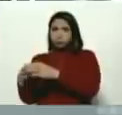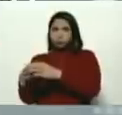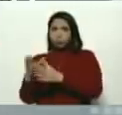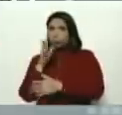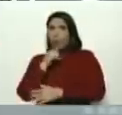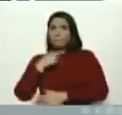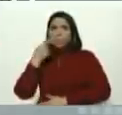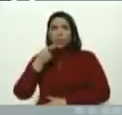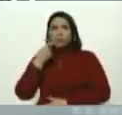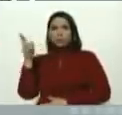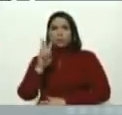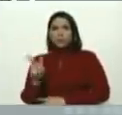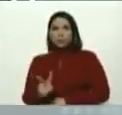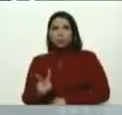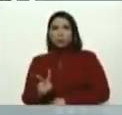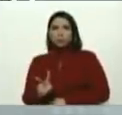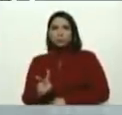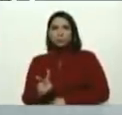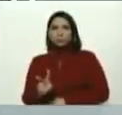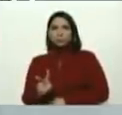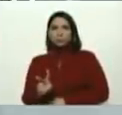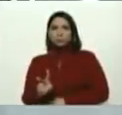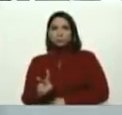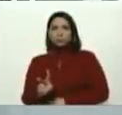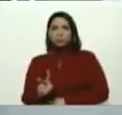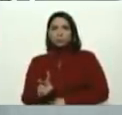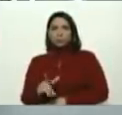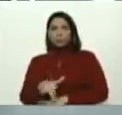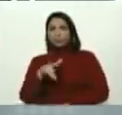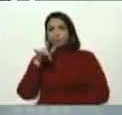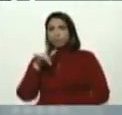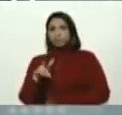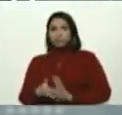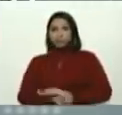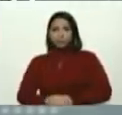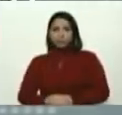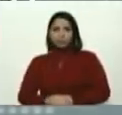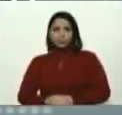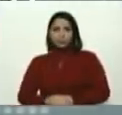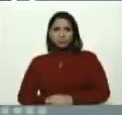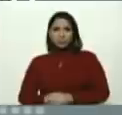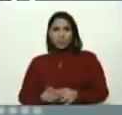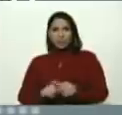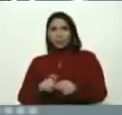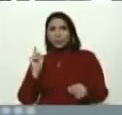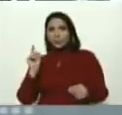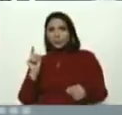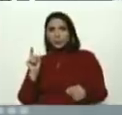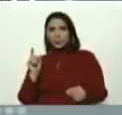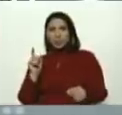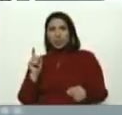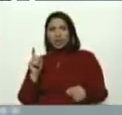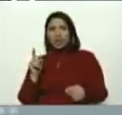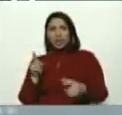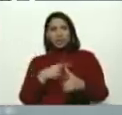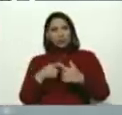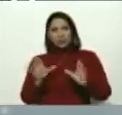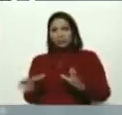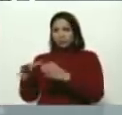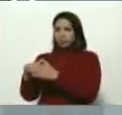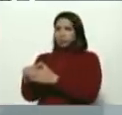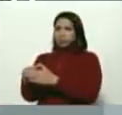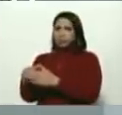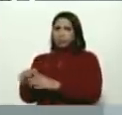apolíticos venezolanos que desde el extremismo y desde la excepción, bueno, se sumaron al